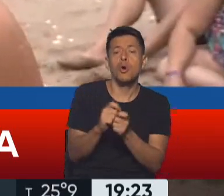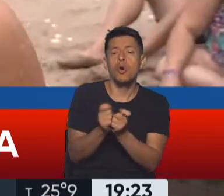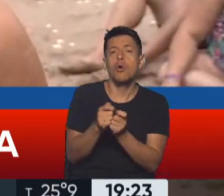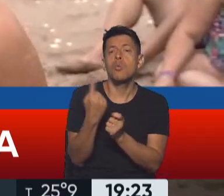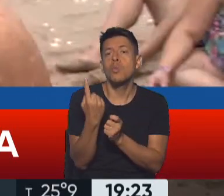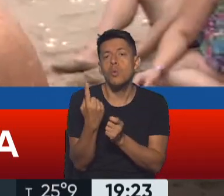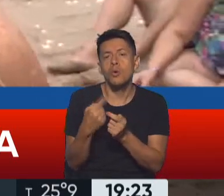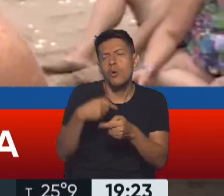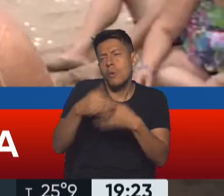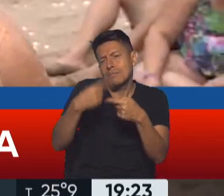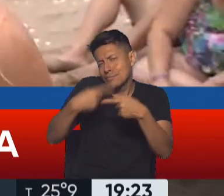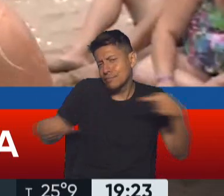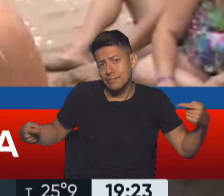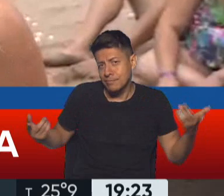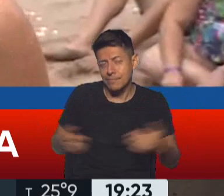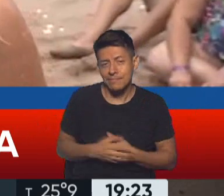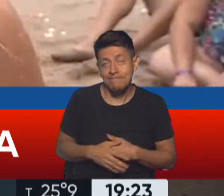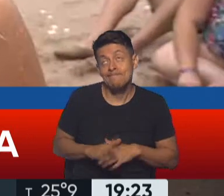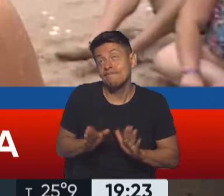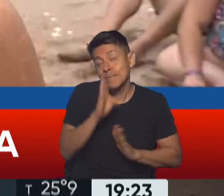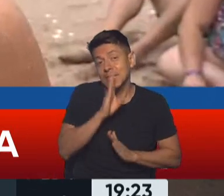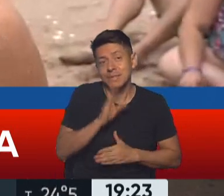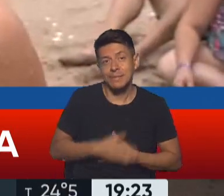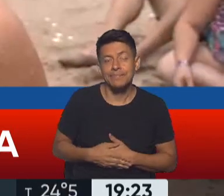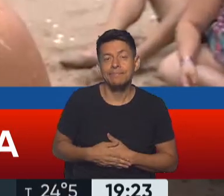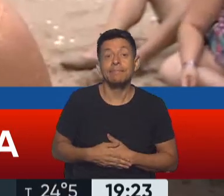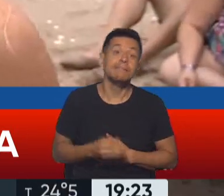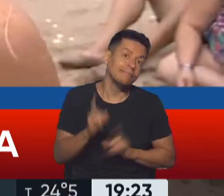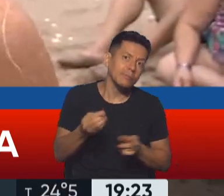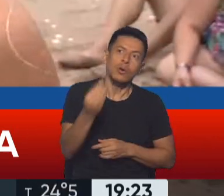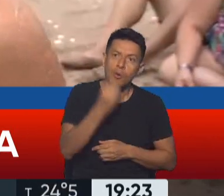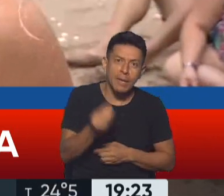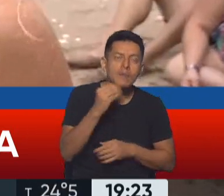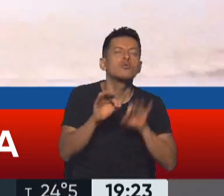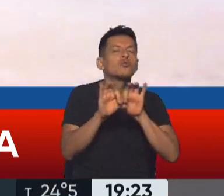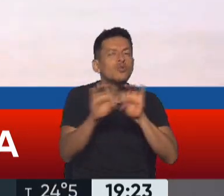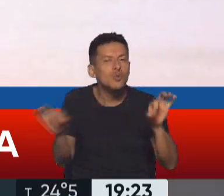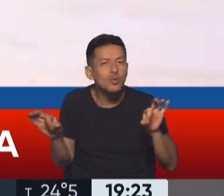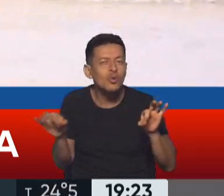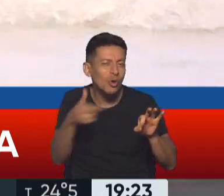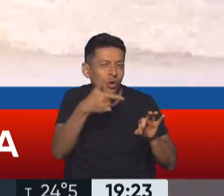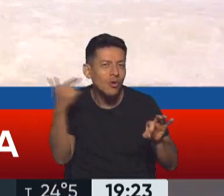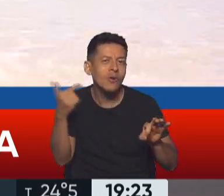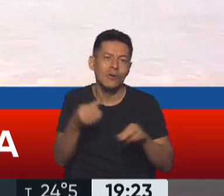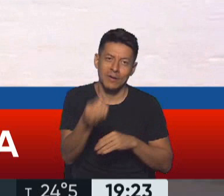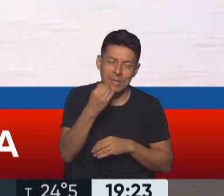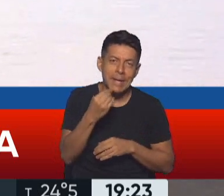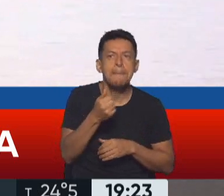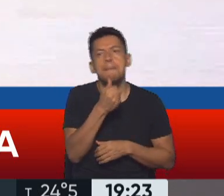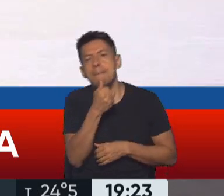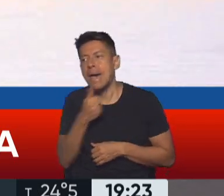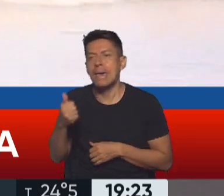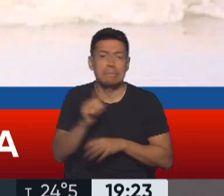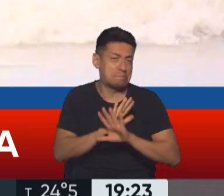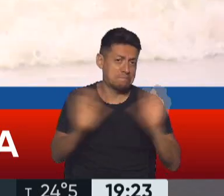a todos los juegos habido por haber. Otro no había. Y comer churro, tomar mate, otra cosa no